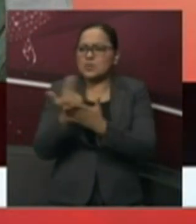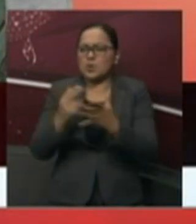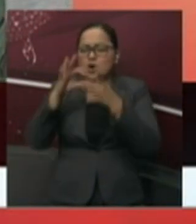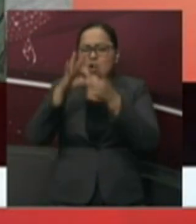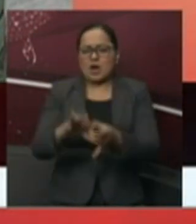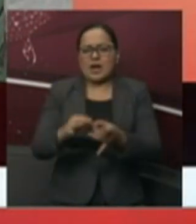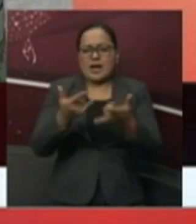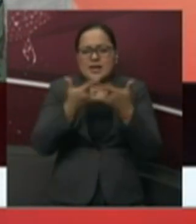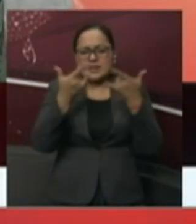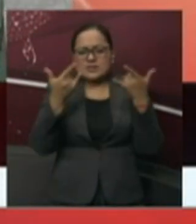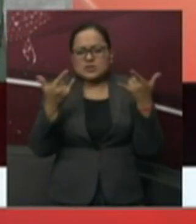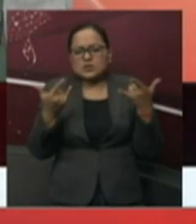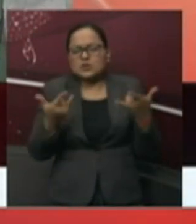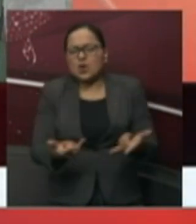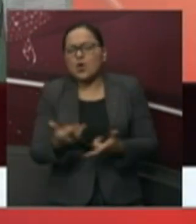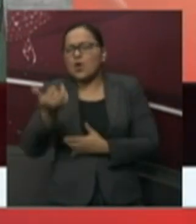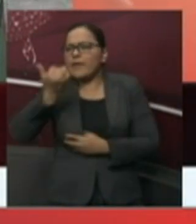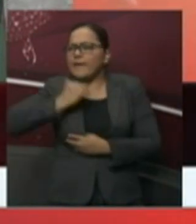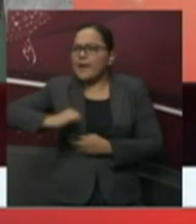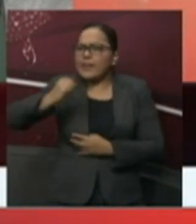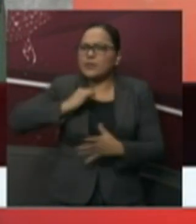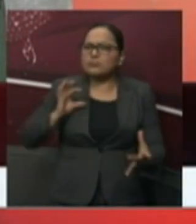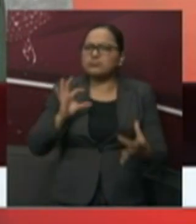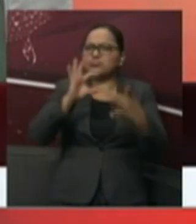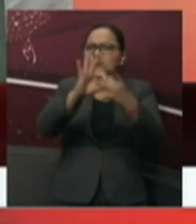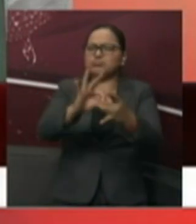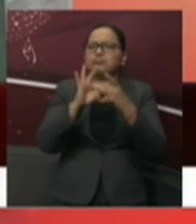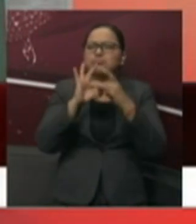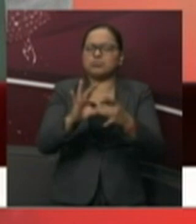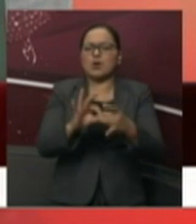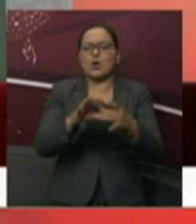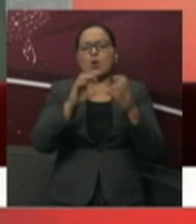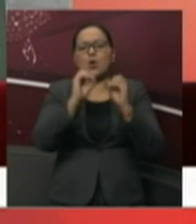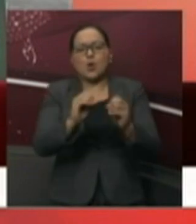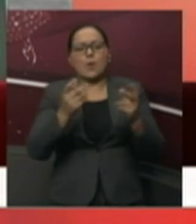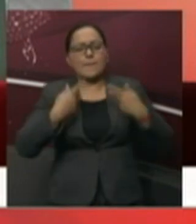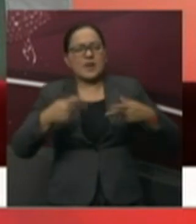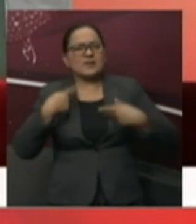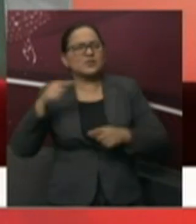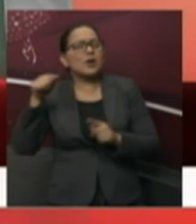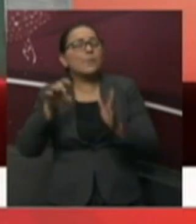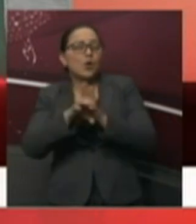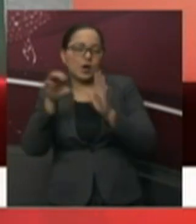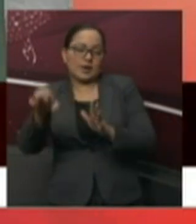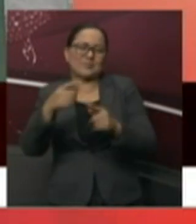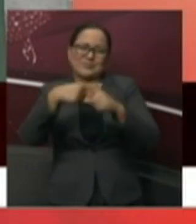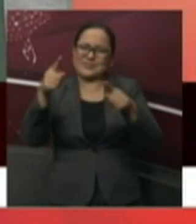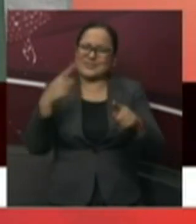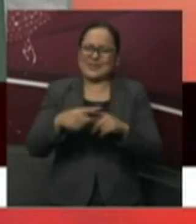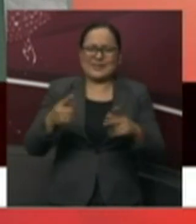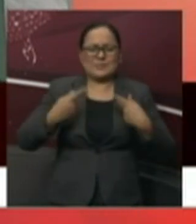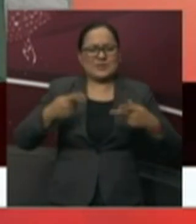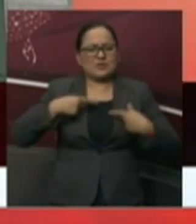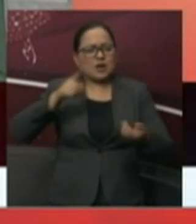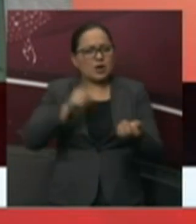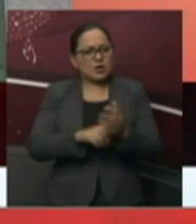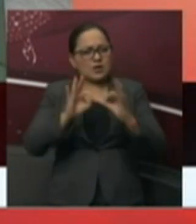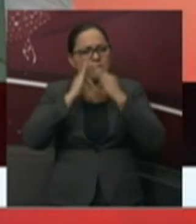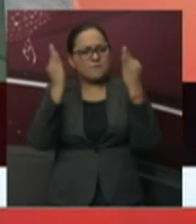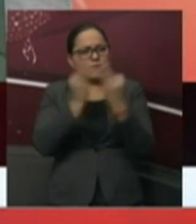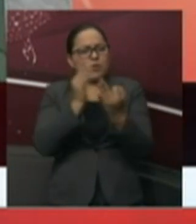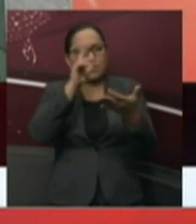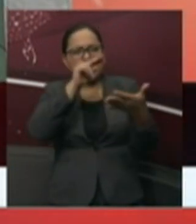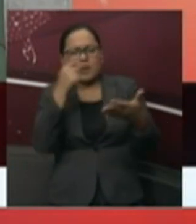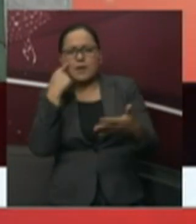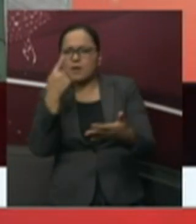arte de Paul Gauguin, por ejemplo, o en los grabadores expresionistas alemanes, toda su gramática visual